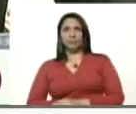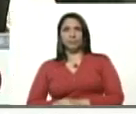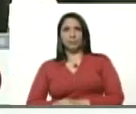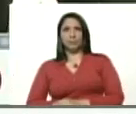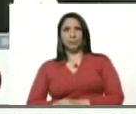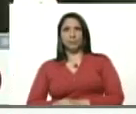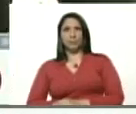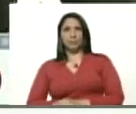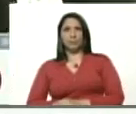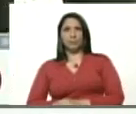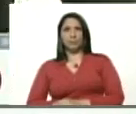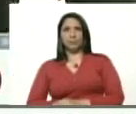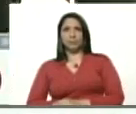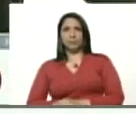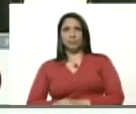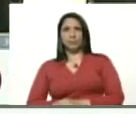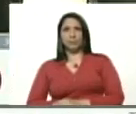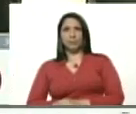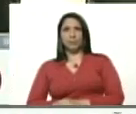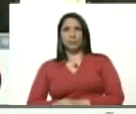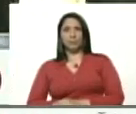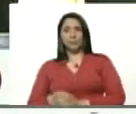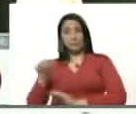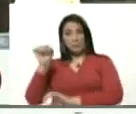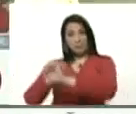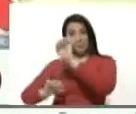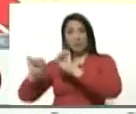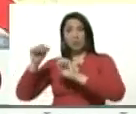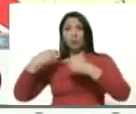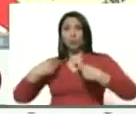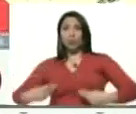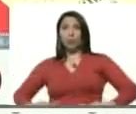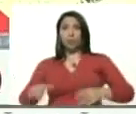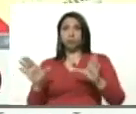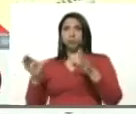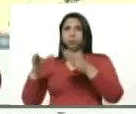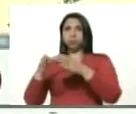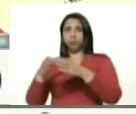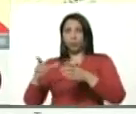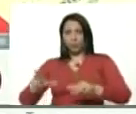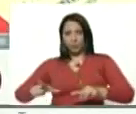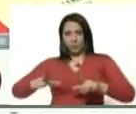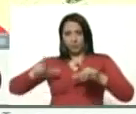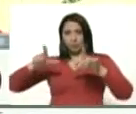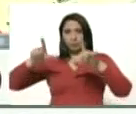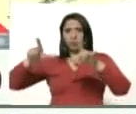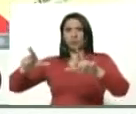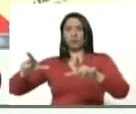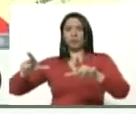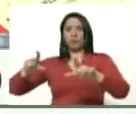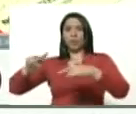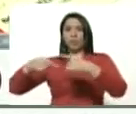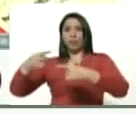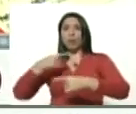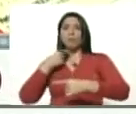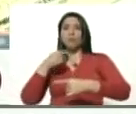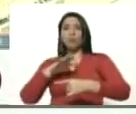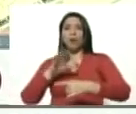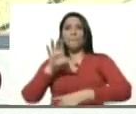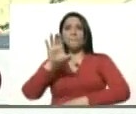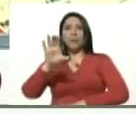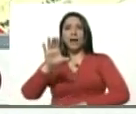Bueno, la Red en Defensa de la Humanidad otorga la distinción post-mortem Patria